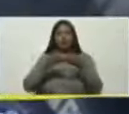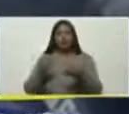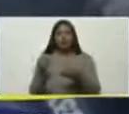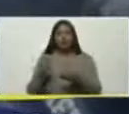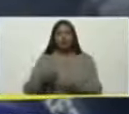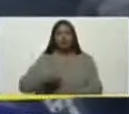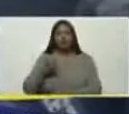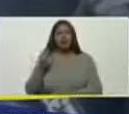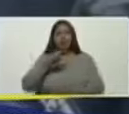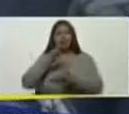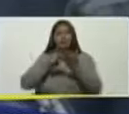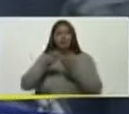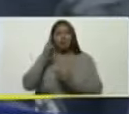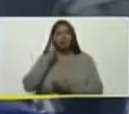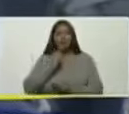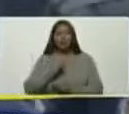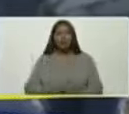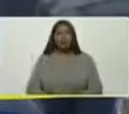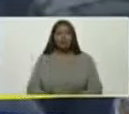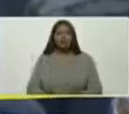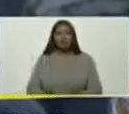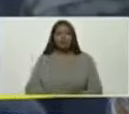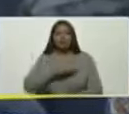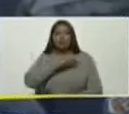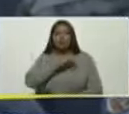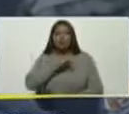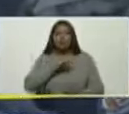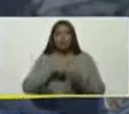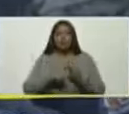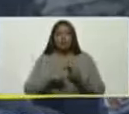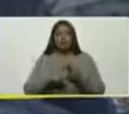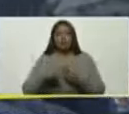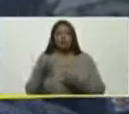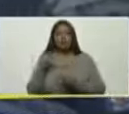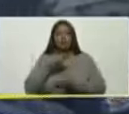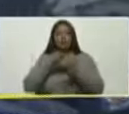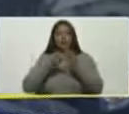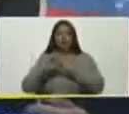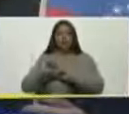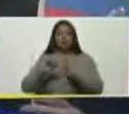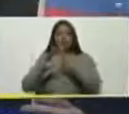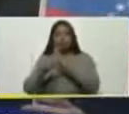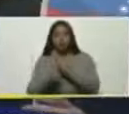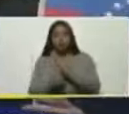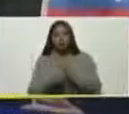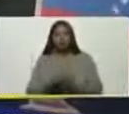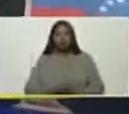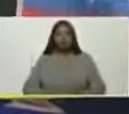Bolivariana, 6CPC, Policía Nacional Anticorrupción,